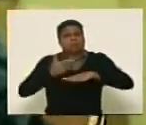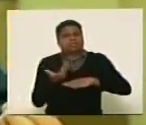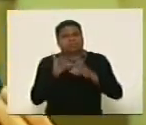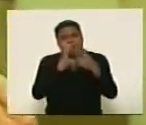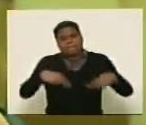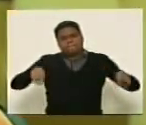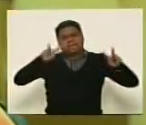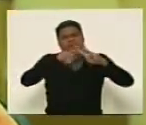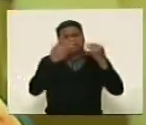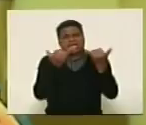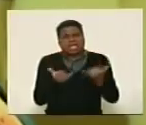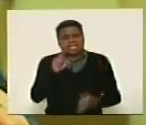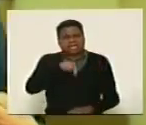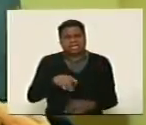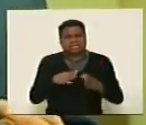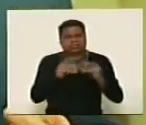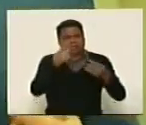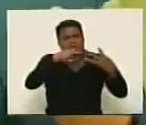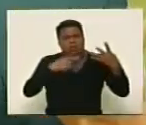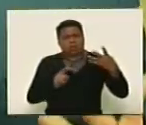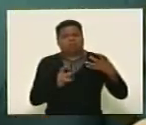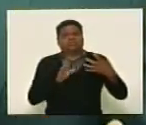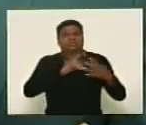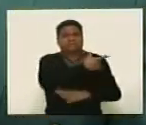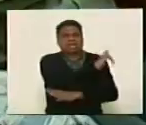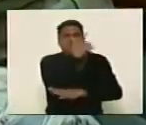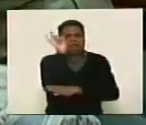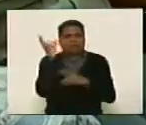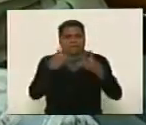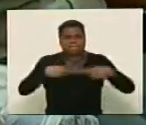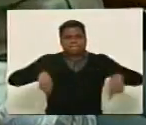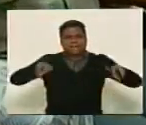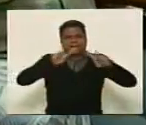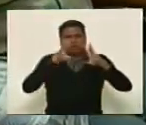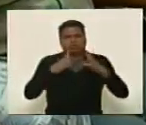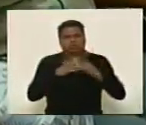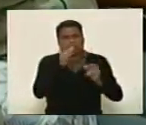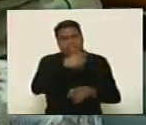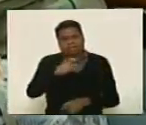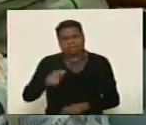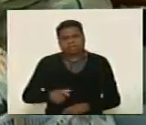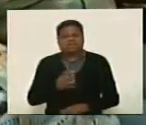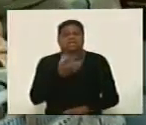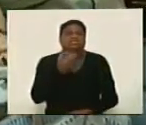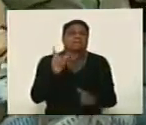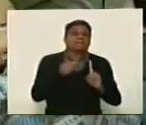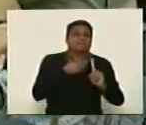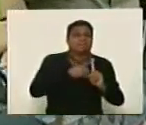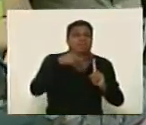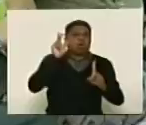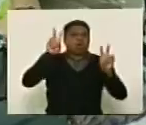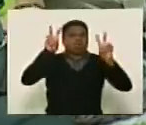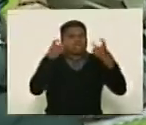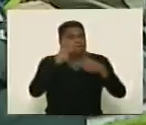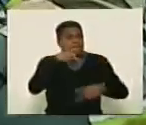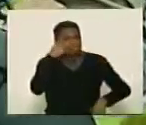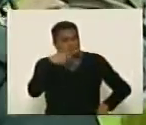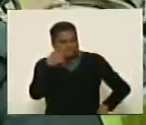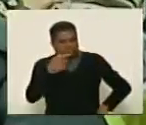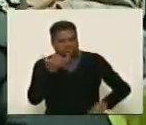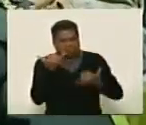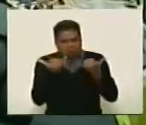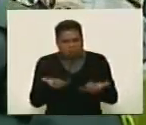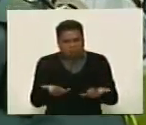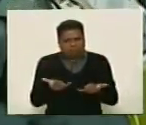valor que tenemos de nuestros recursos naturales, de mucho valor, sino más por un tema político y que